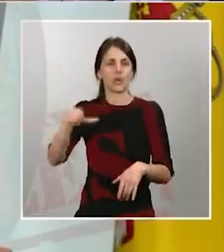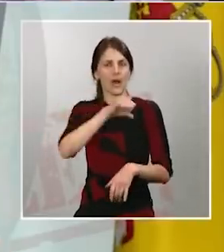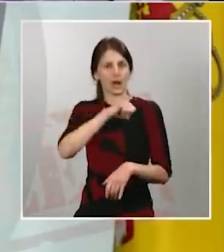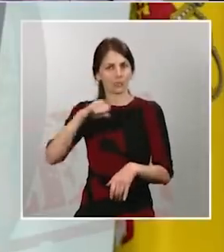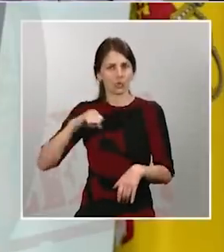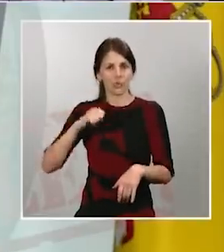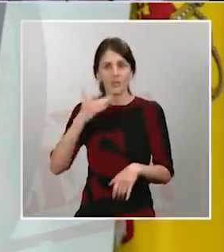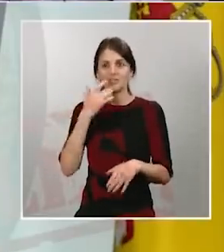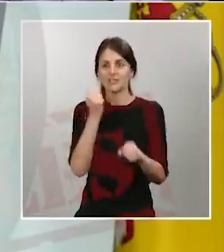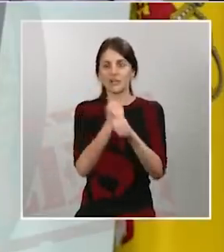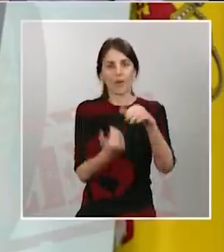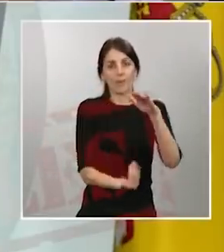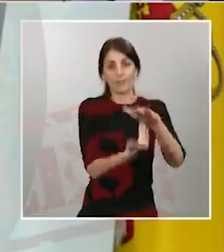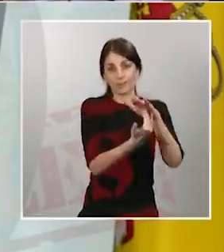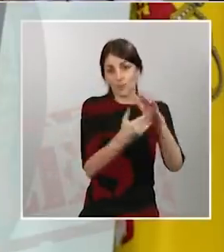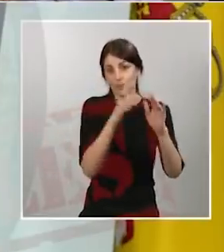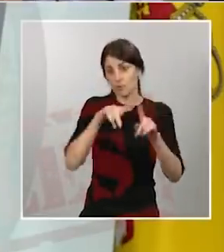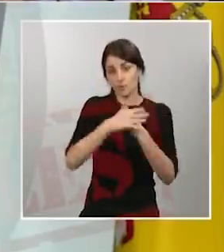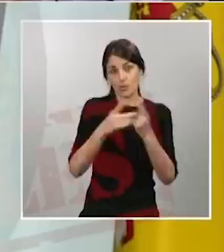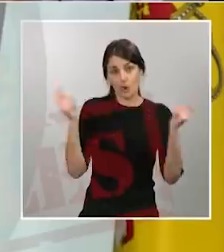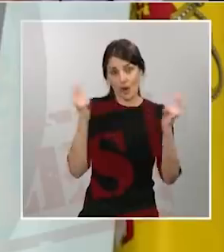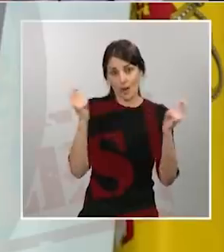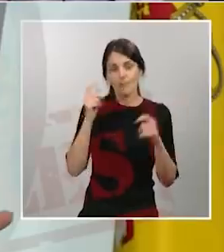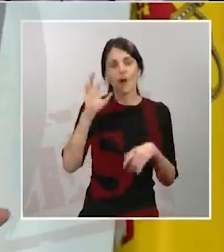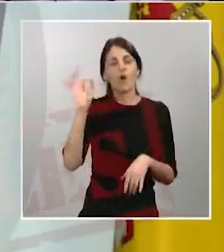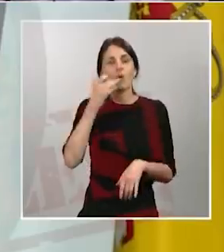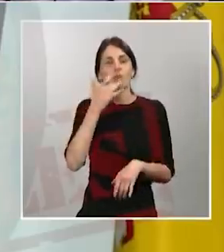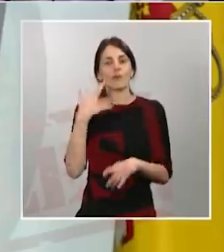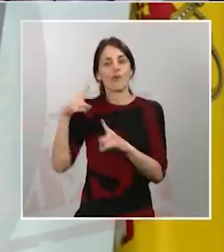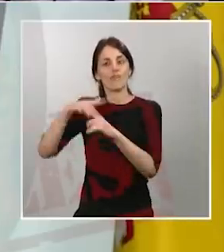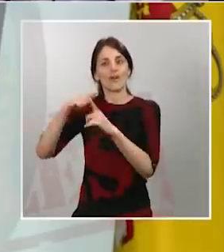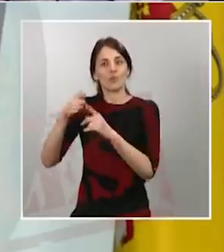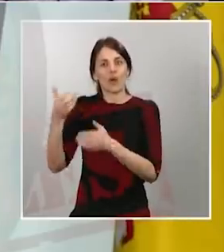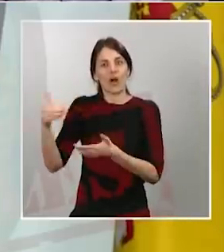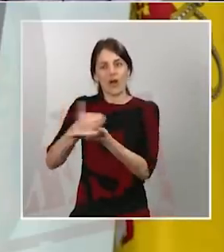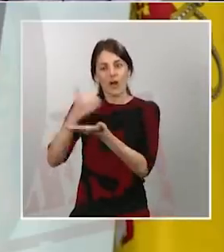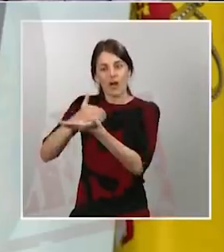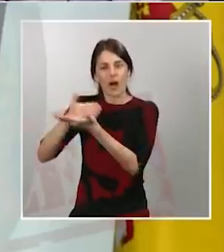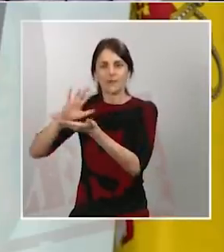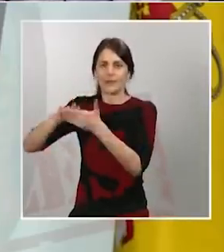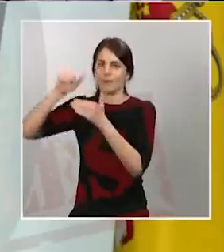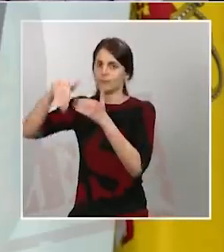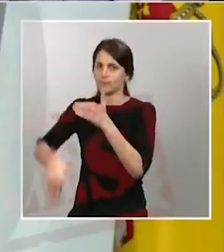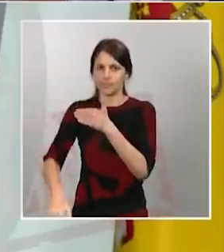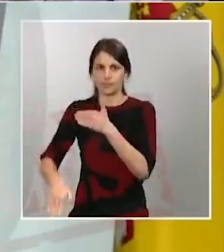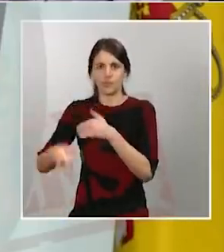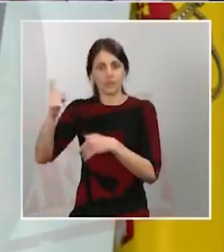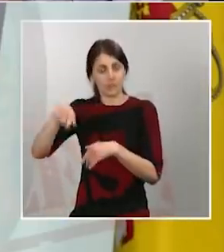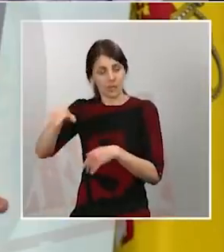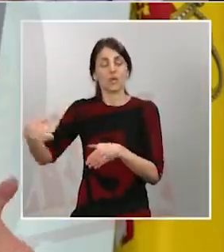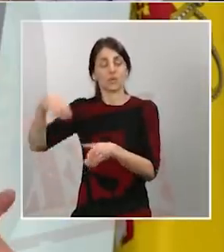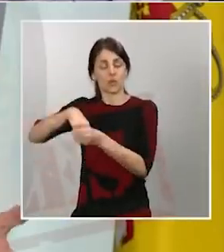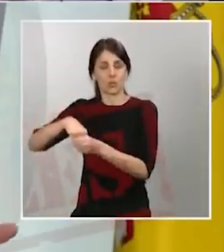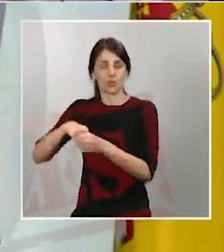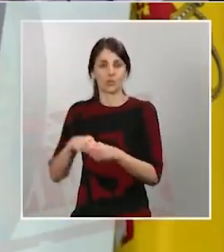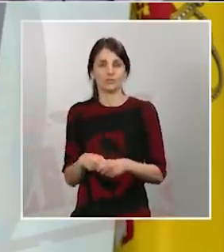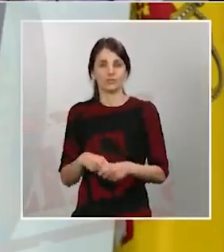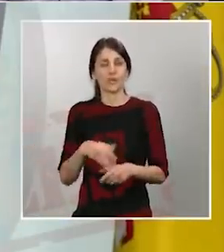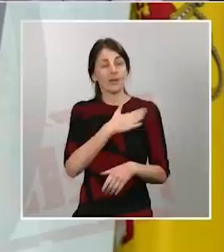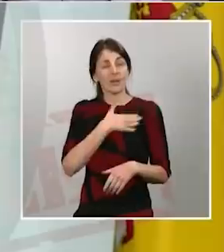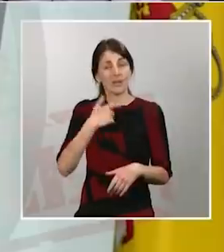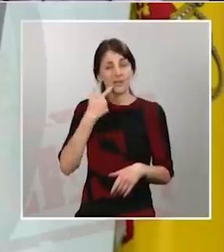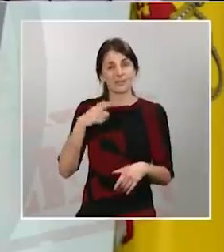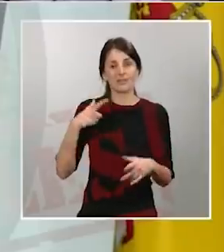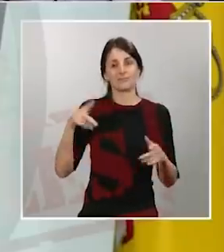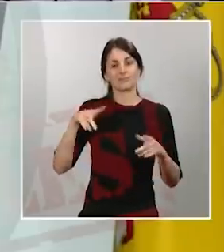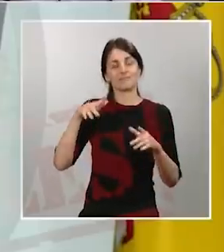cualquiera de los que pueda haber confiado en él algún funcionario que hay muchos que han confiado en ellos alguna persona de cualquier sector del que sea abogados me da lo mismo o sea